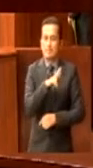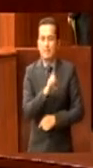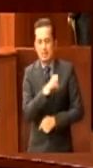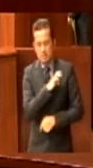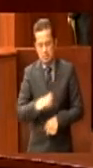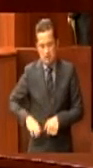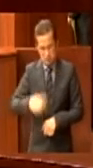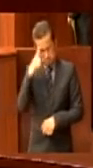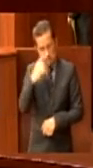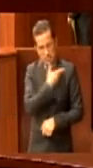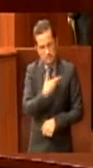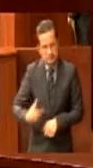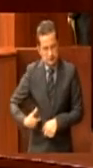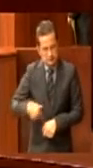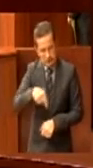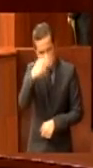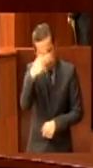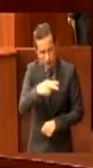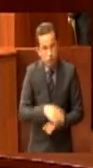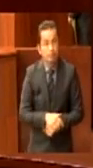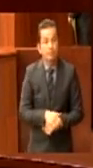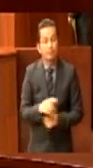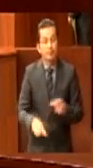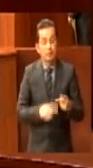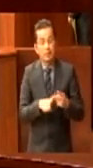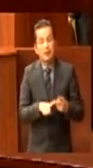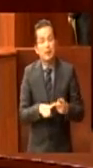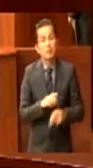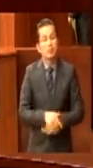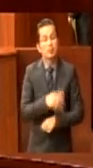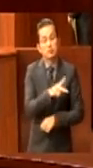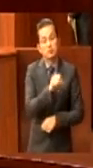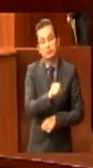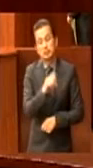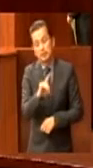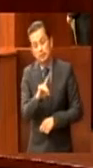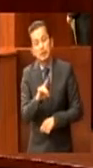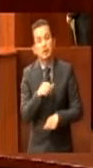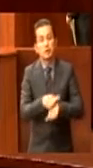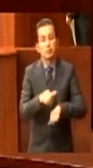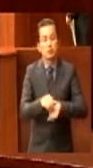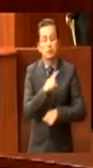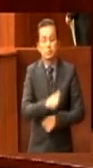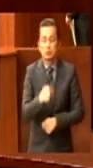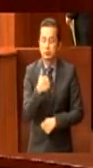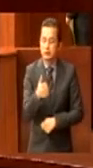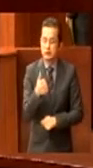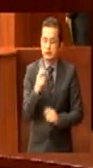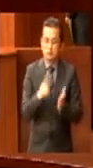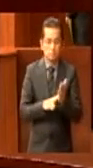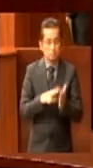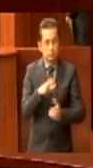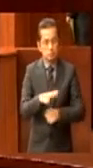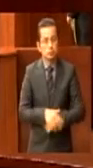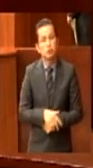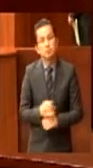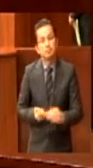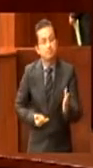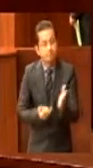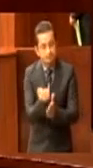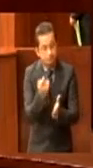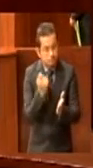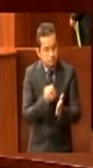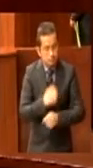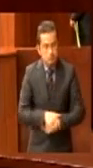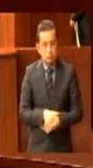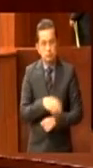de la república en el procedimiento de órgano distrital 106 del 2018 se resuelve